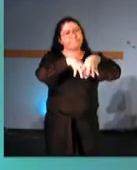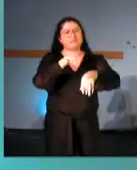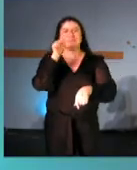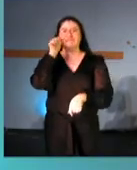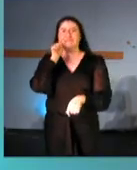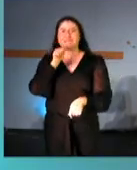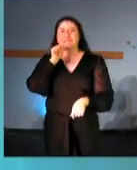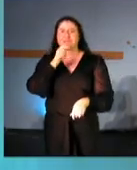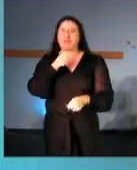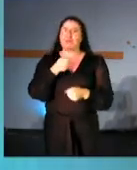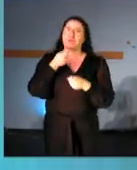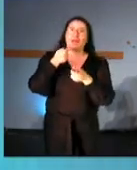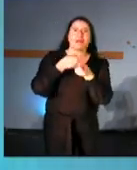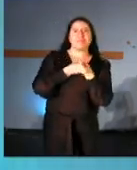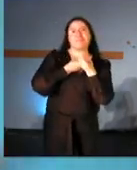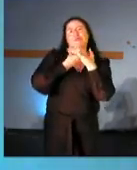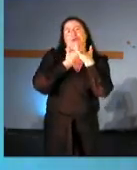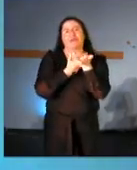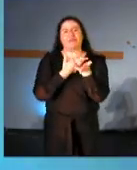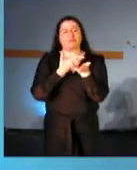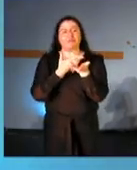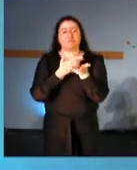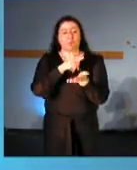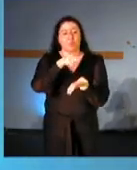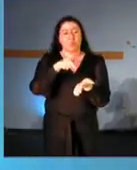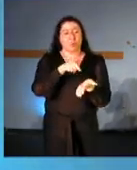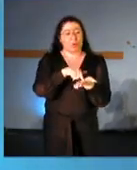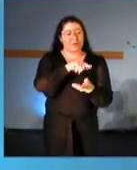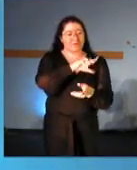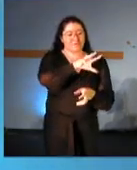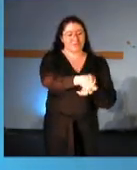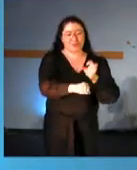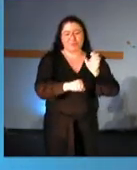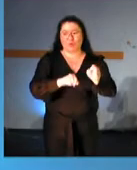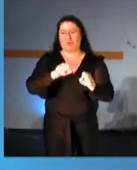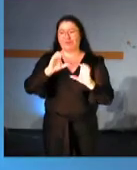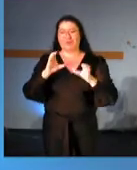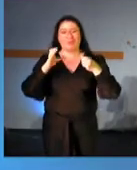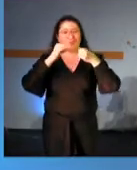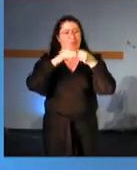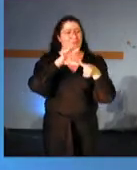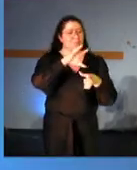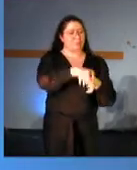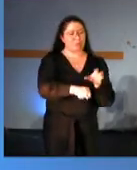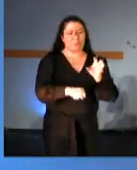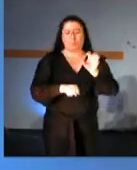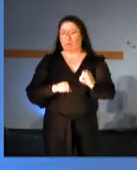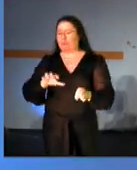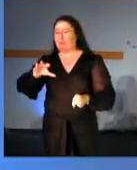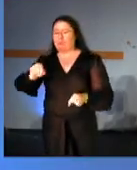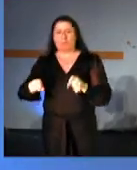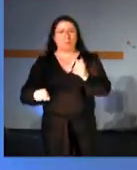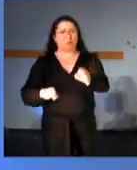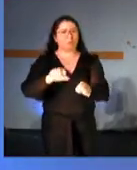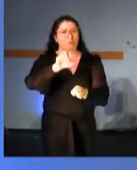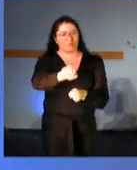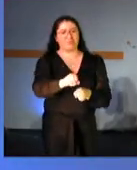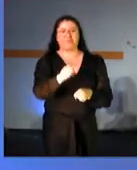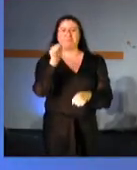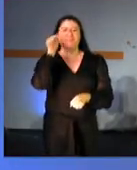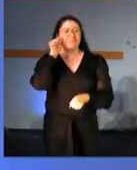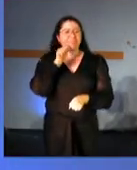manifestaciones, tomas de barrios por comunidades enteras, que se mantienen las